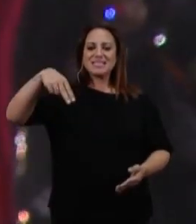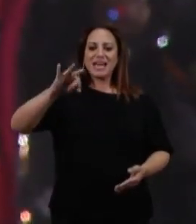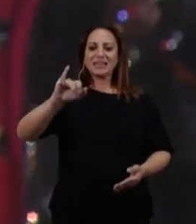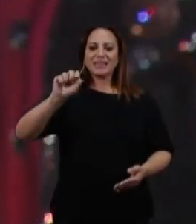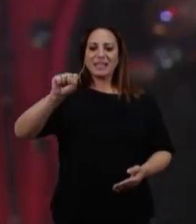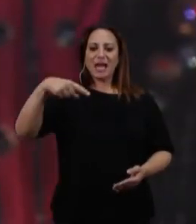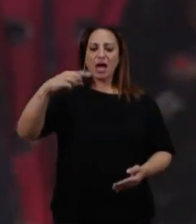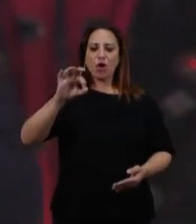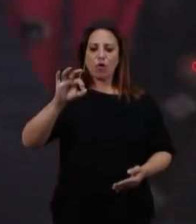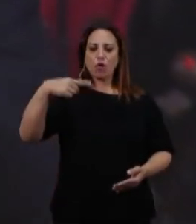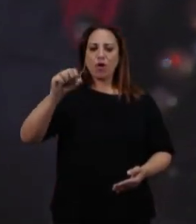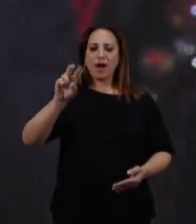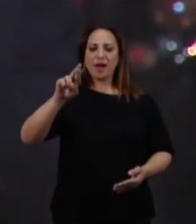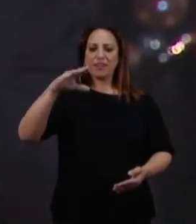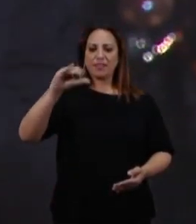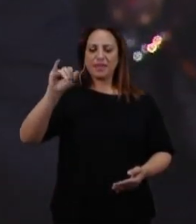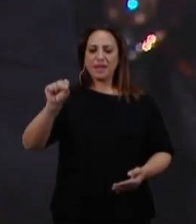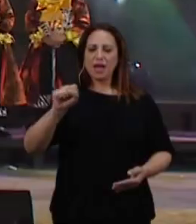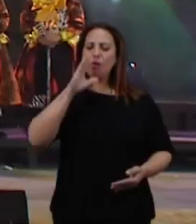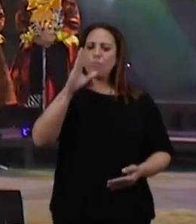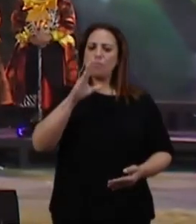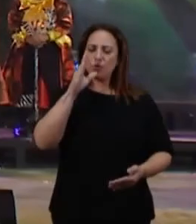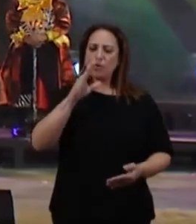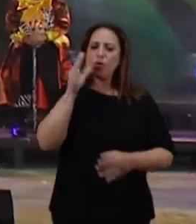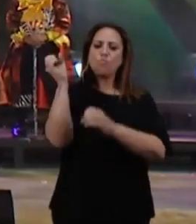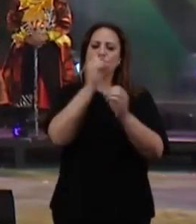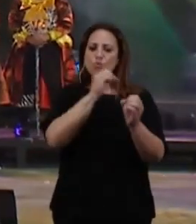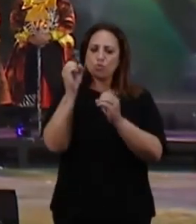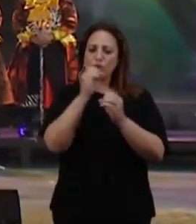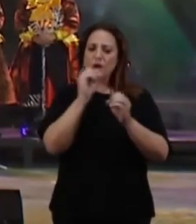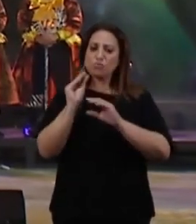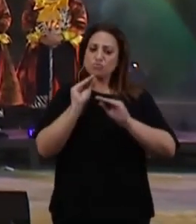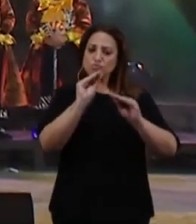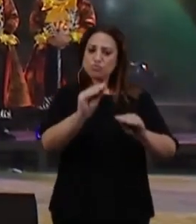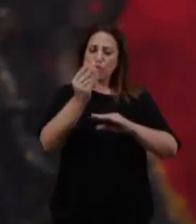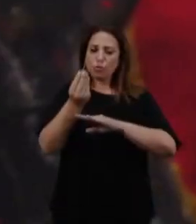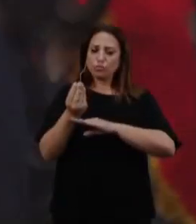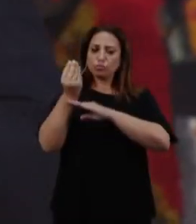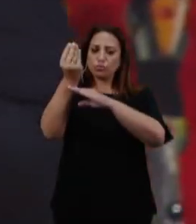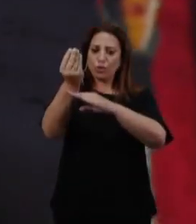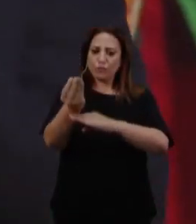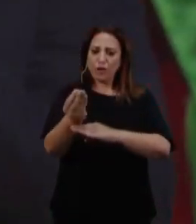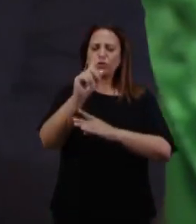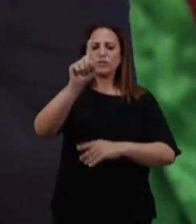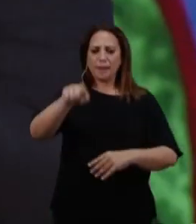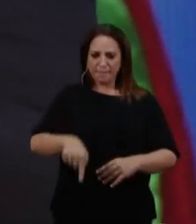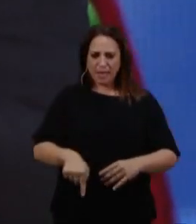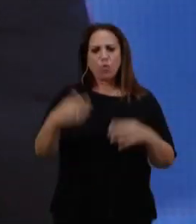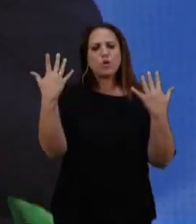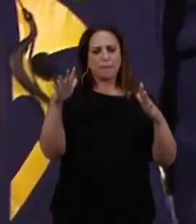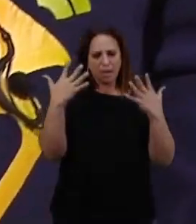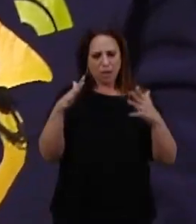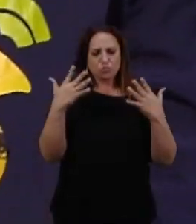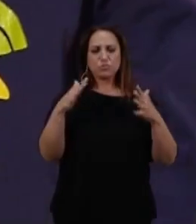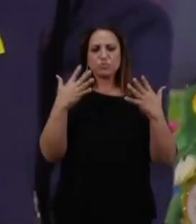e ilustre de los concursos de murgas, que él ha cedido este trofeo. Para él también pido un fortísimo aplauso,